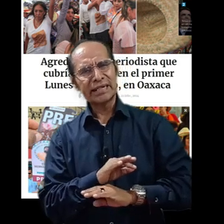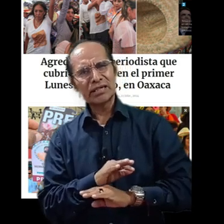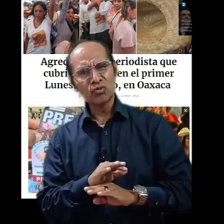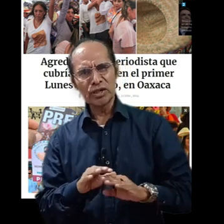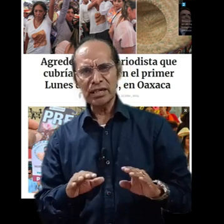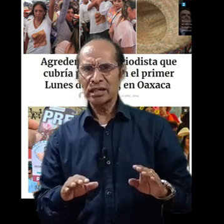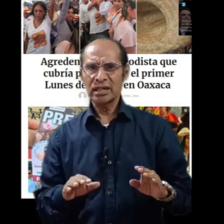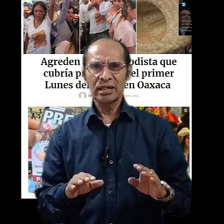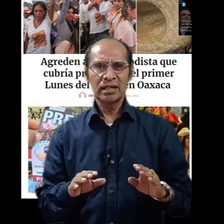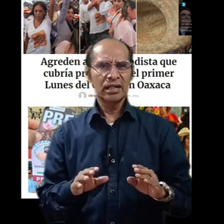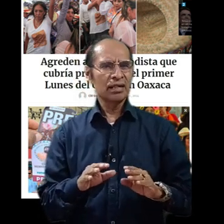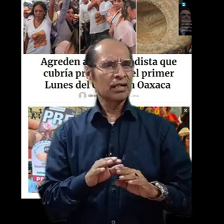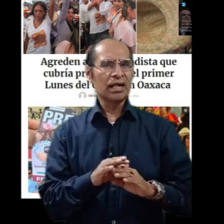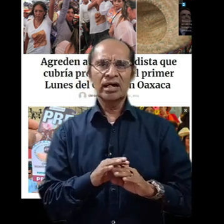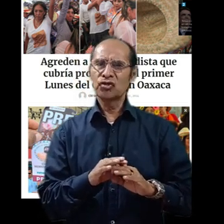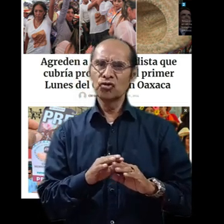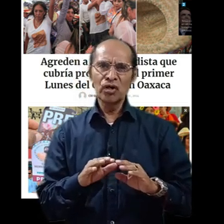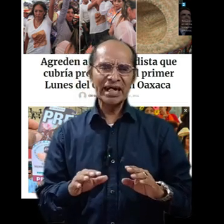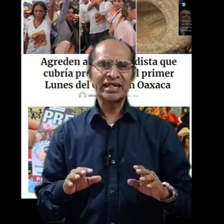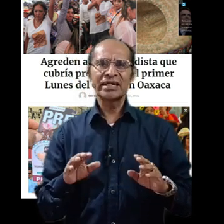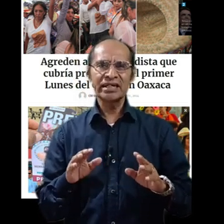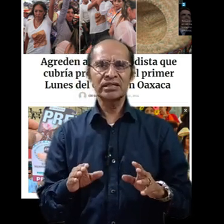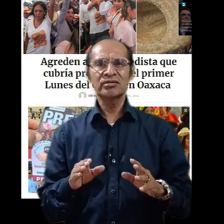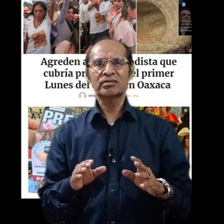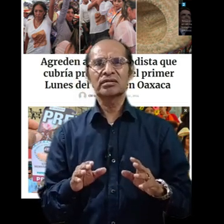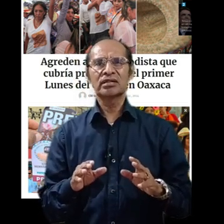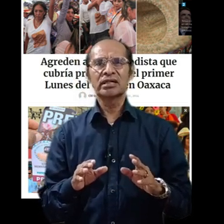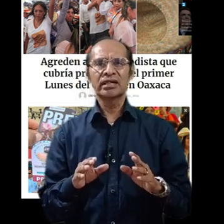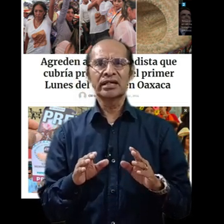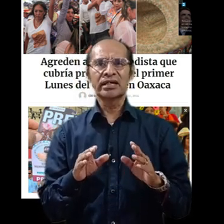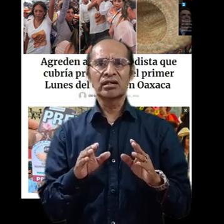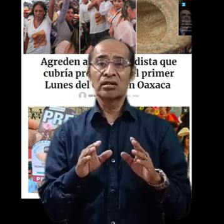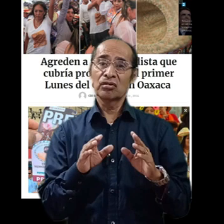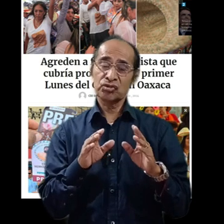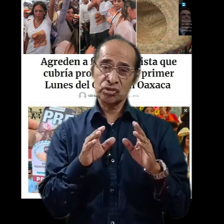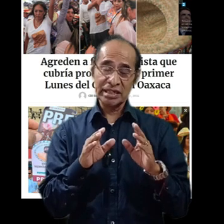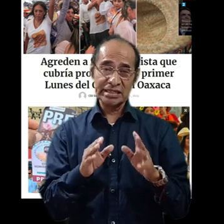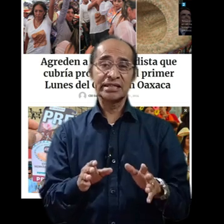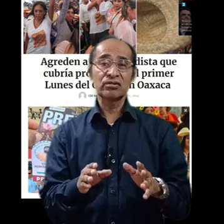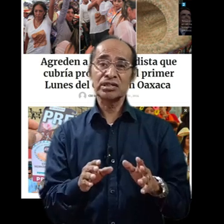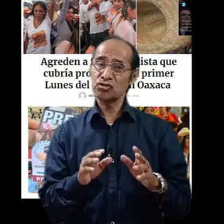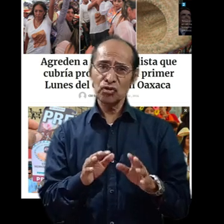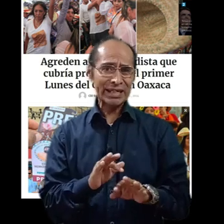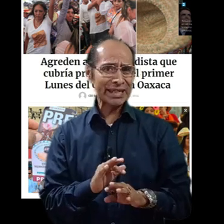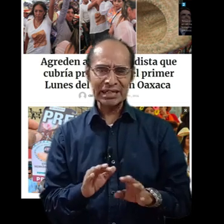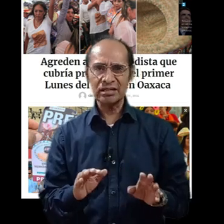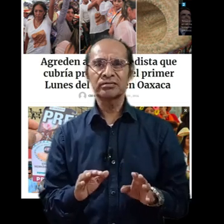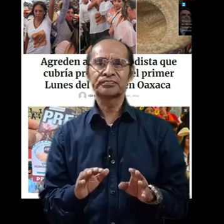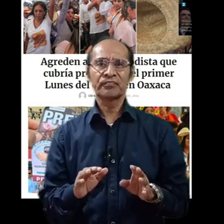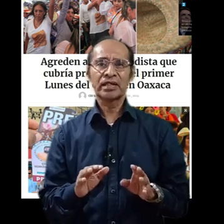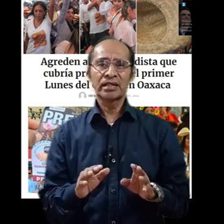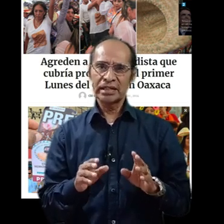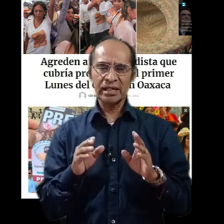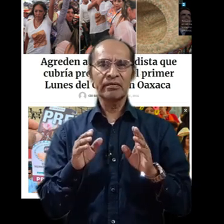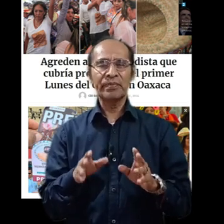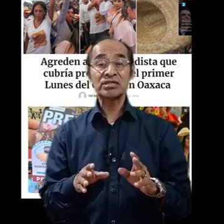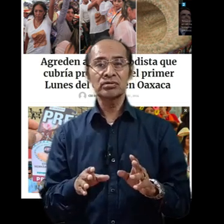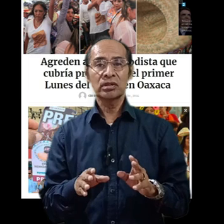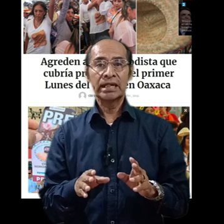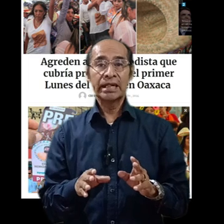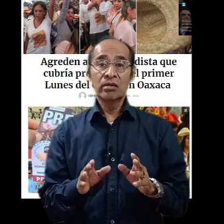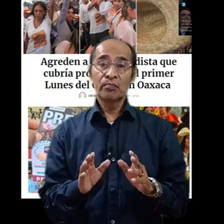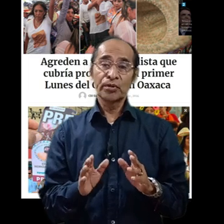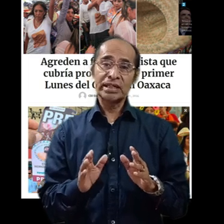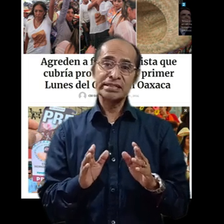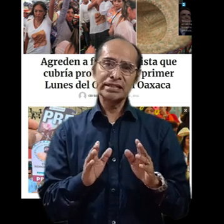que ninguna no ha querido eh los legisladores no han querido darle